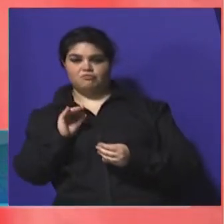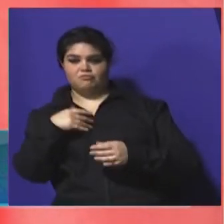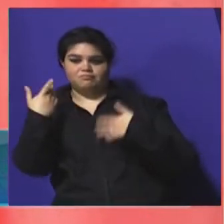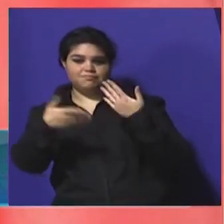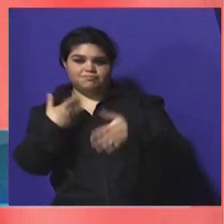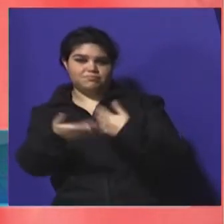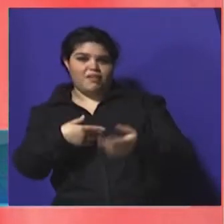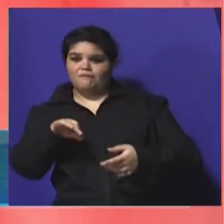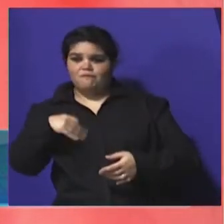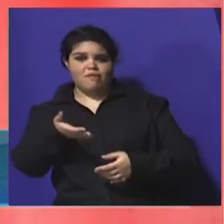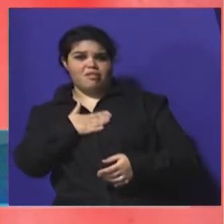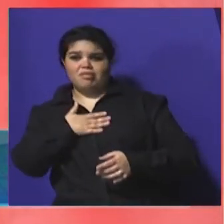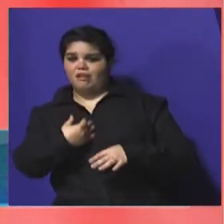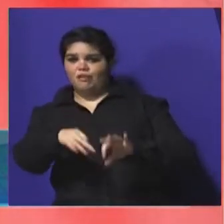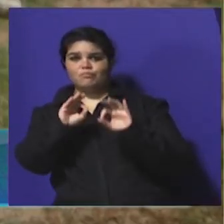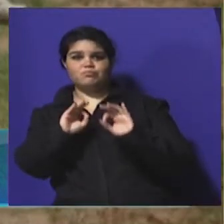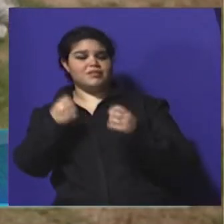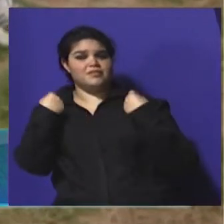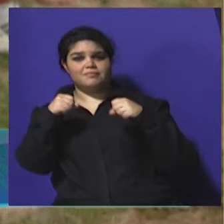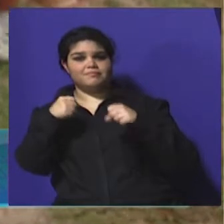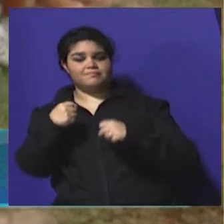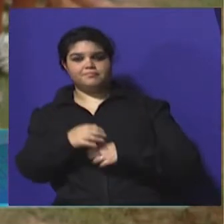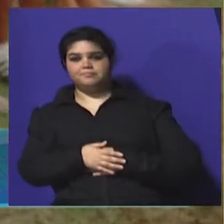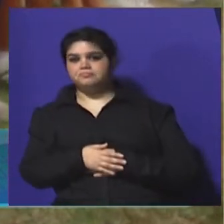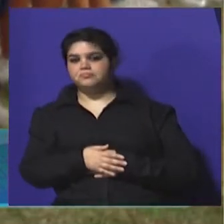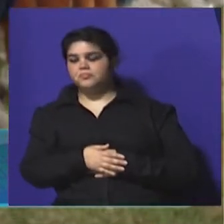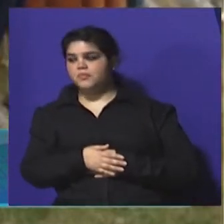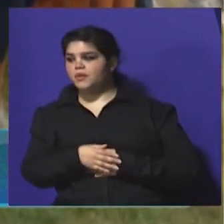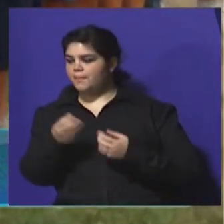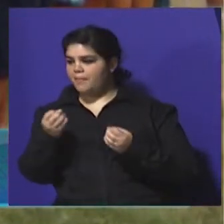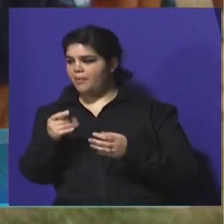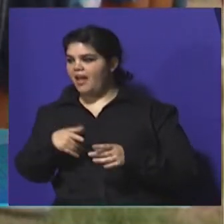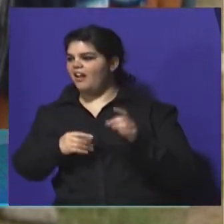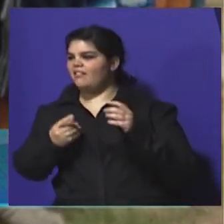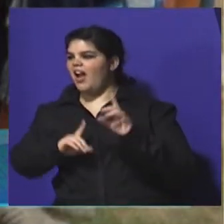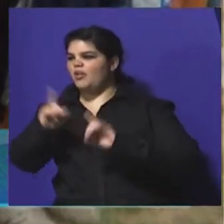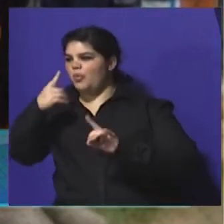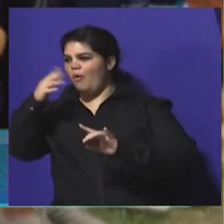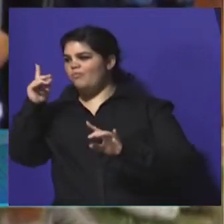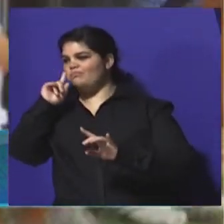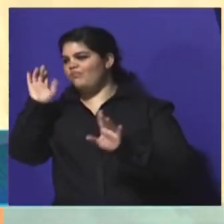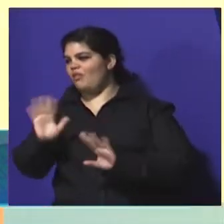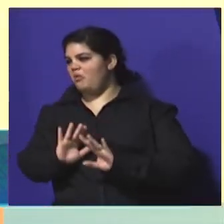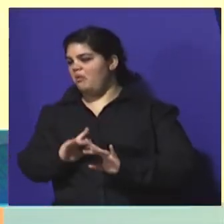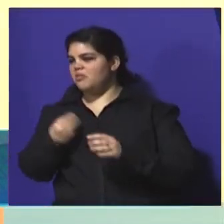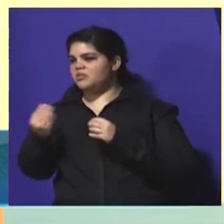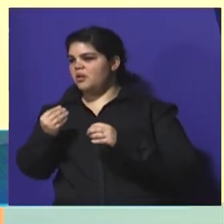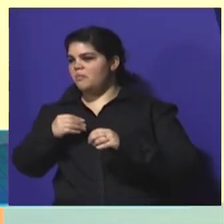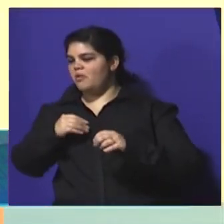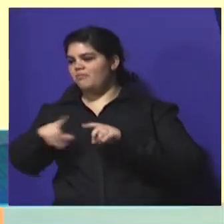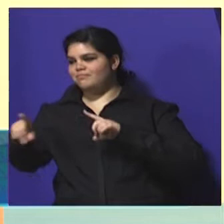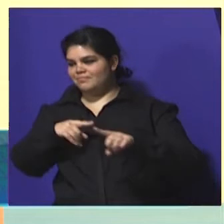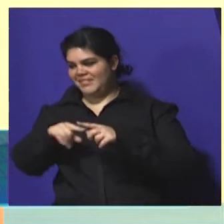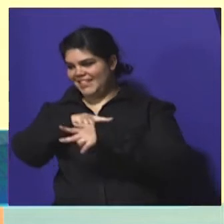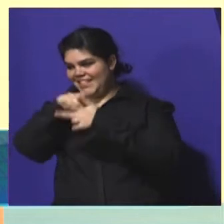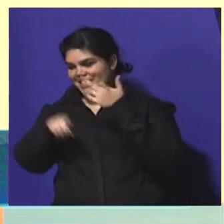vida toda la vida he hecho deporte bueno para que el despistado que no sabe que lo que es el triatlón es una disciplina que cuenta dentro de